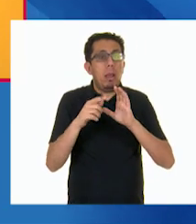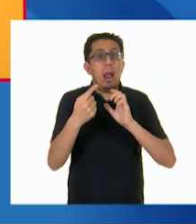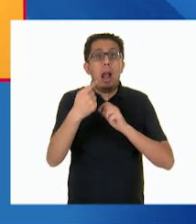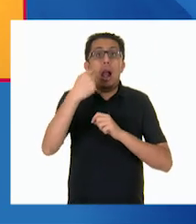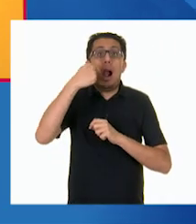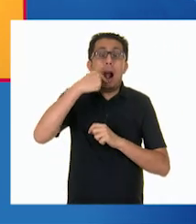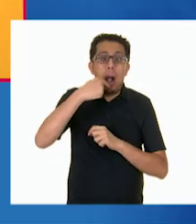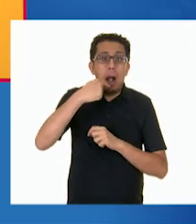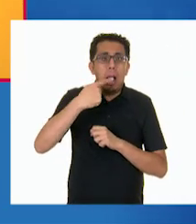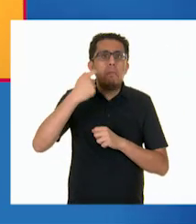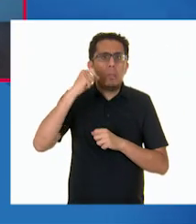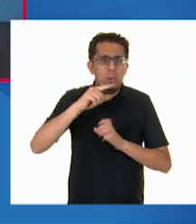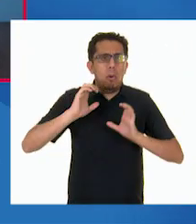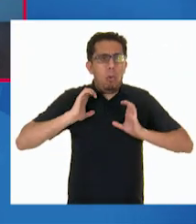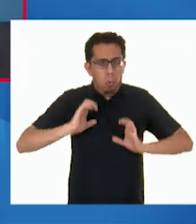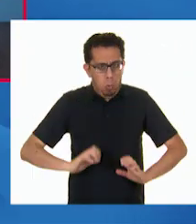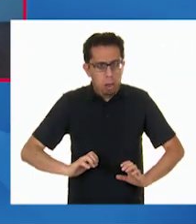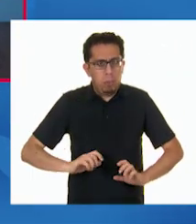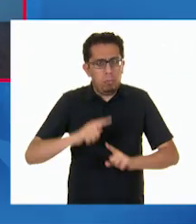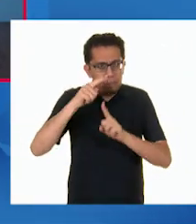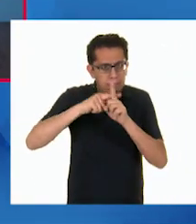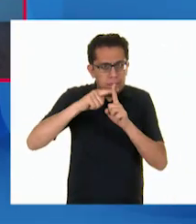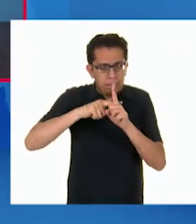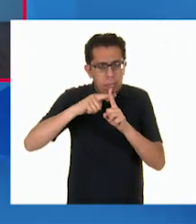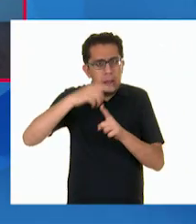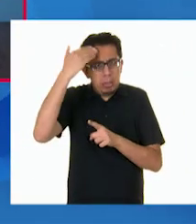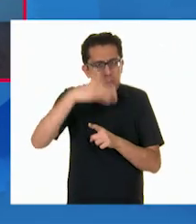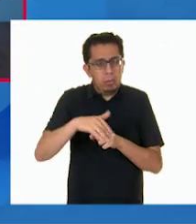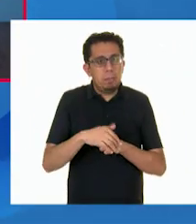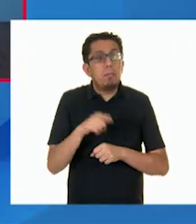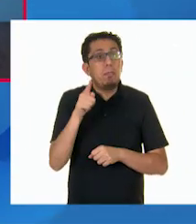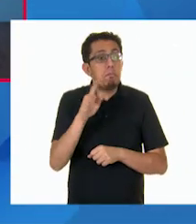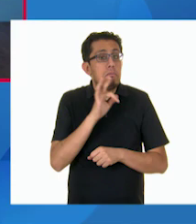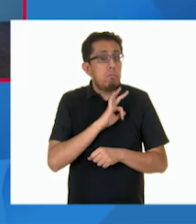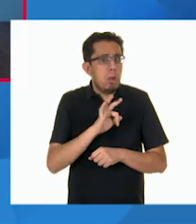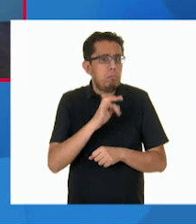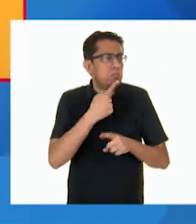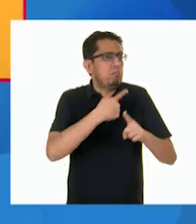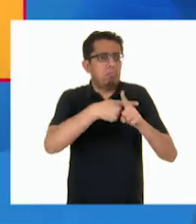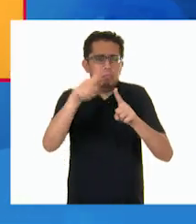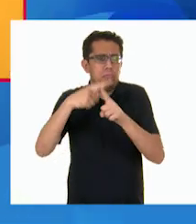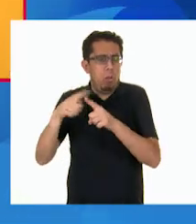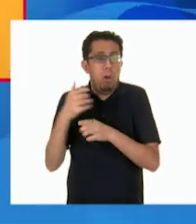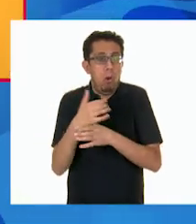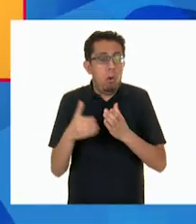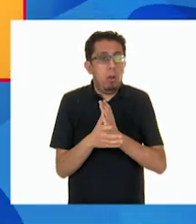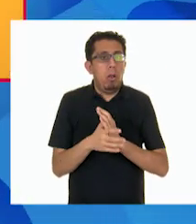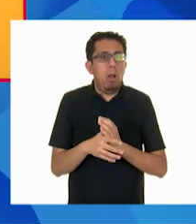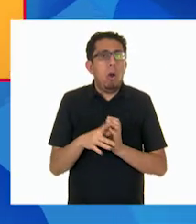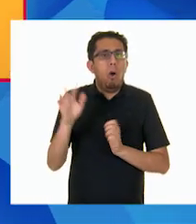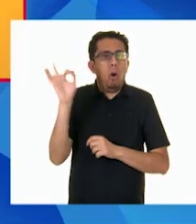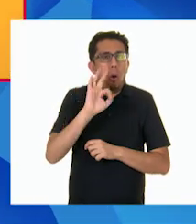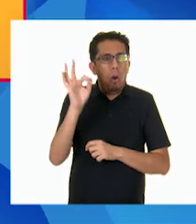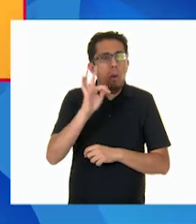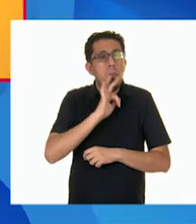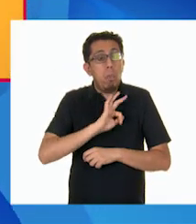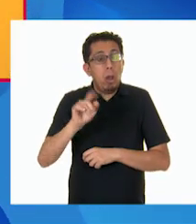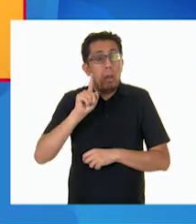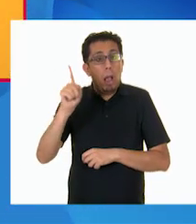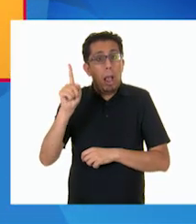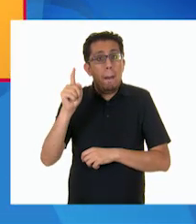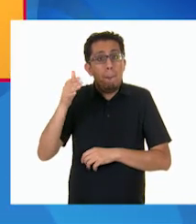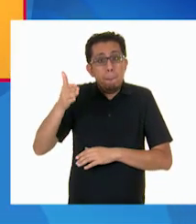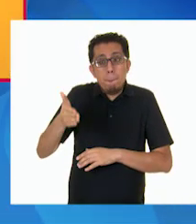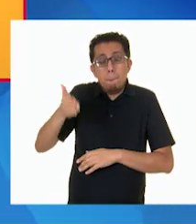la temperatura corporal. Este tipo de termómetros los puedo utilizar para muchas cosas más. A lo mejor los puedo dejar en una pared